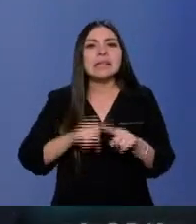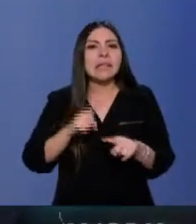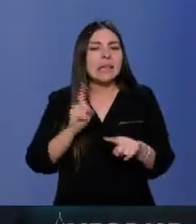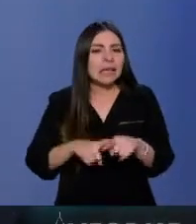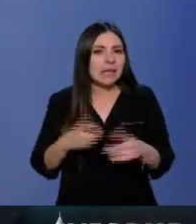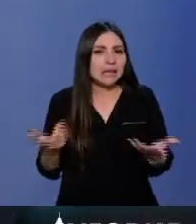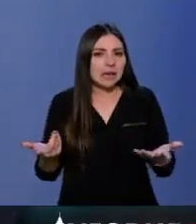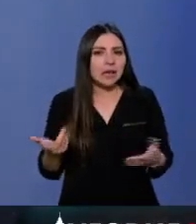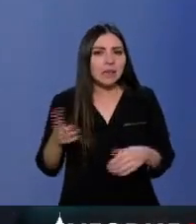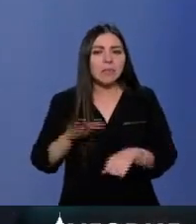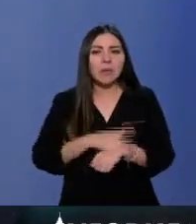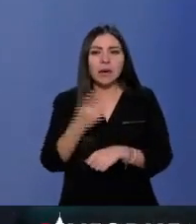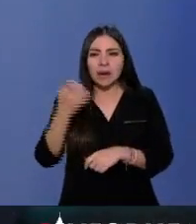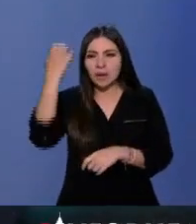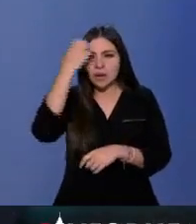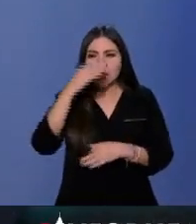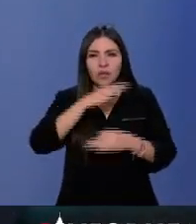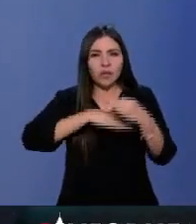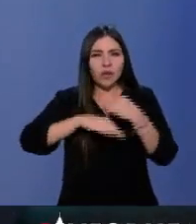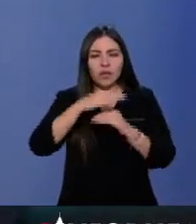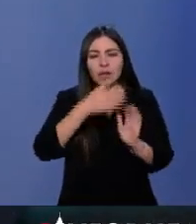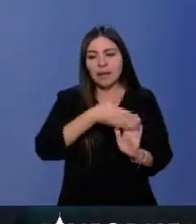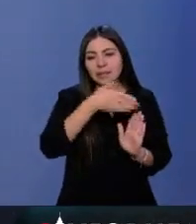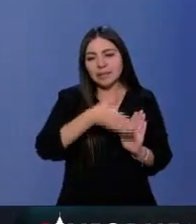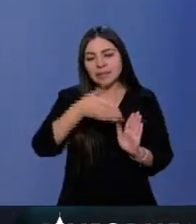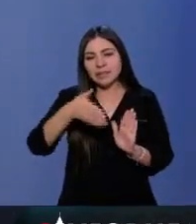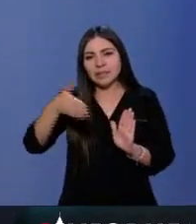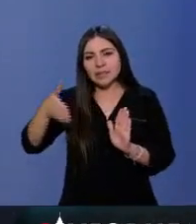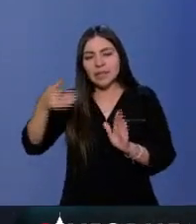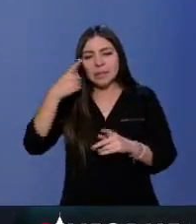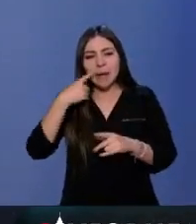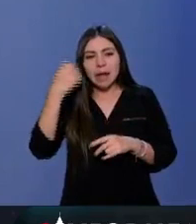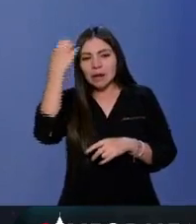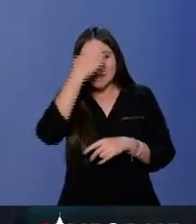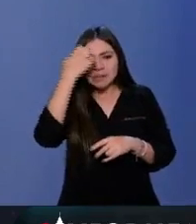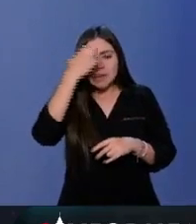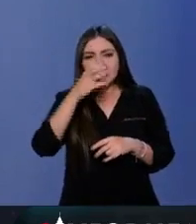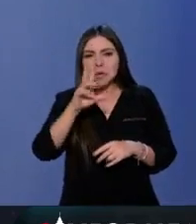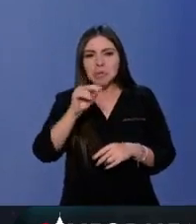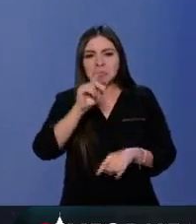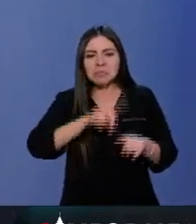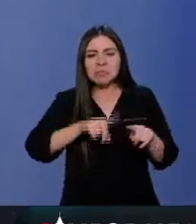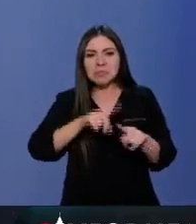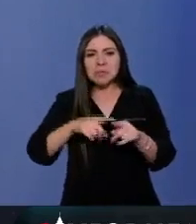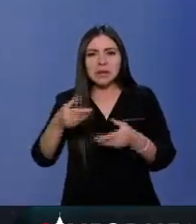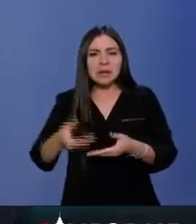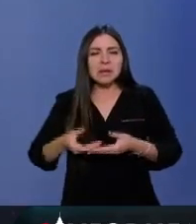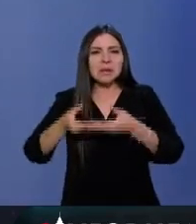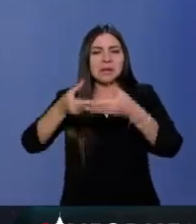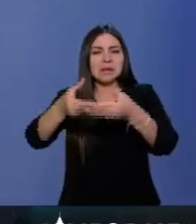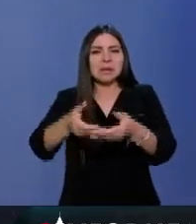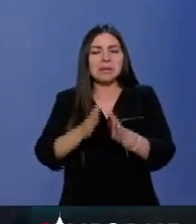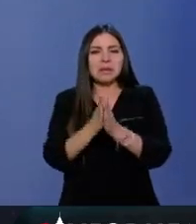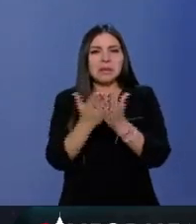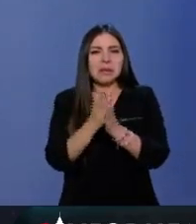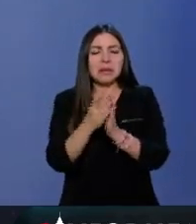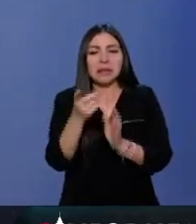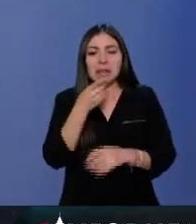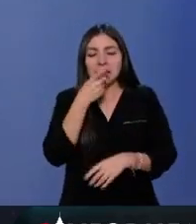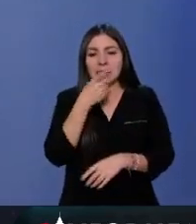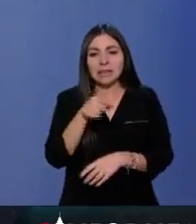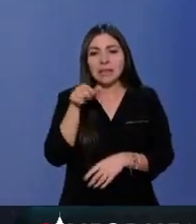se haya saltado todos estos esquemas de revisión editorial de una obra periodística que se dice